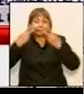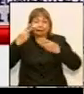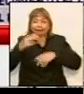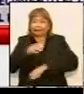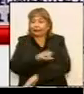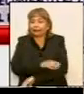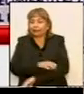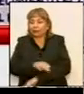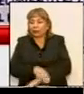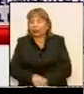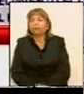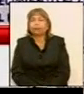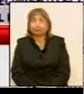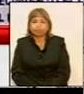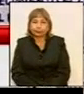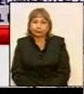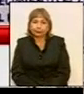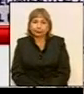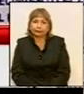hace unos 8 años.